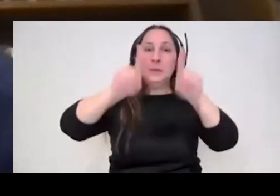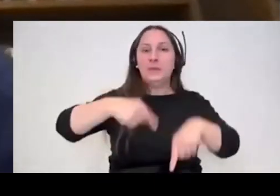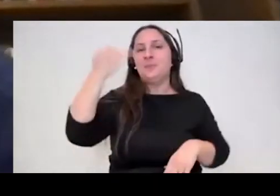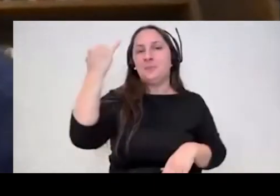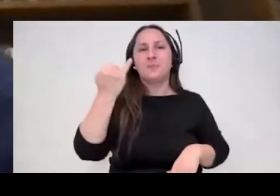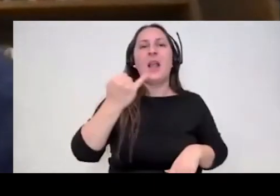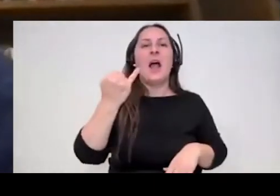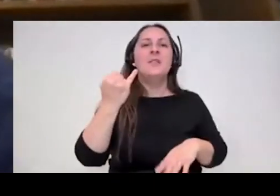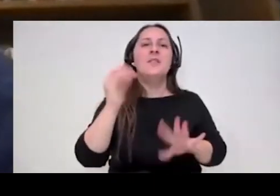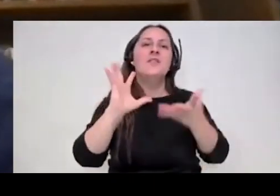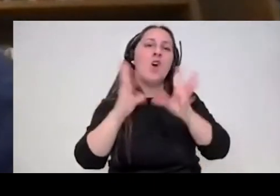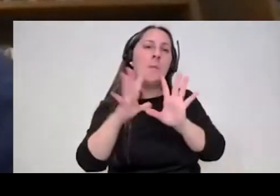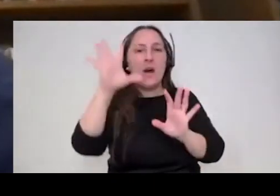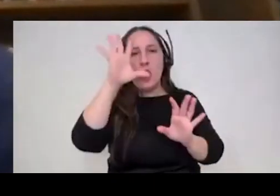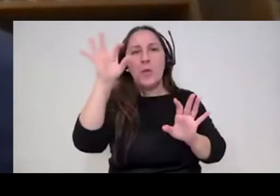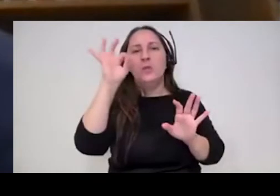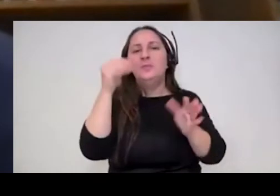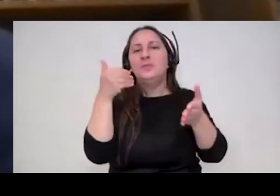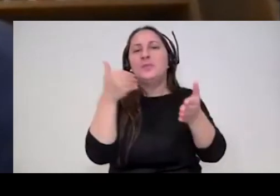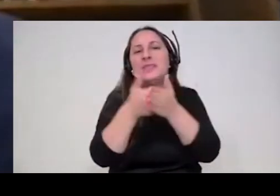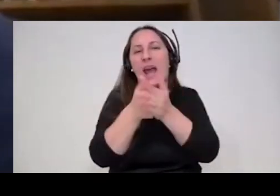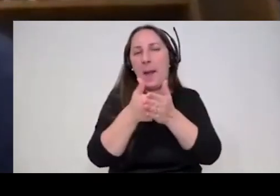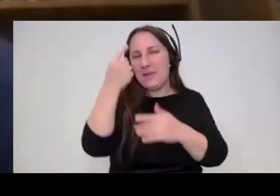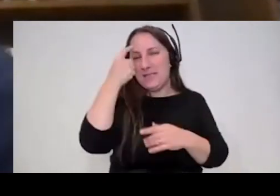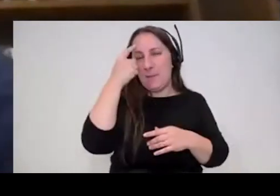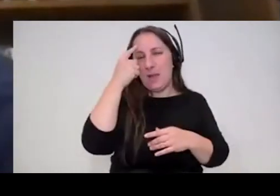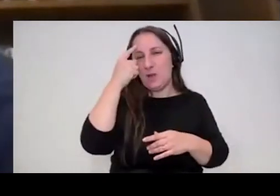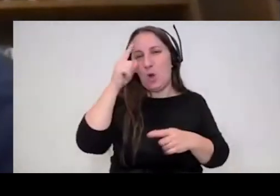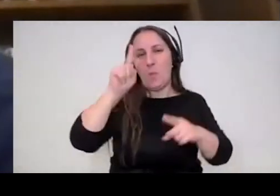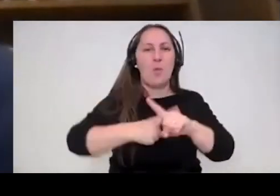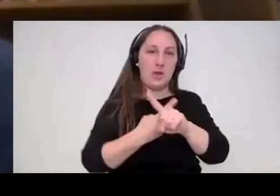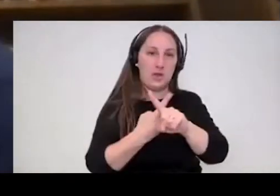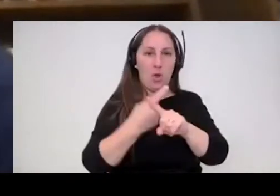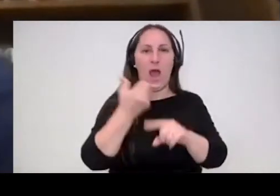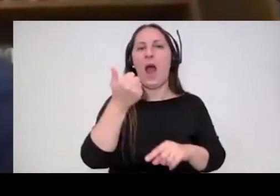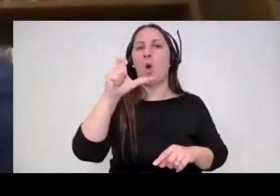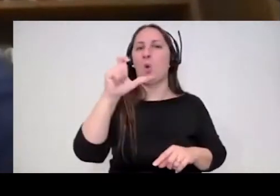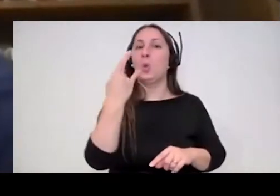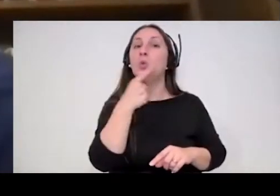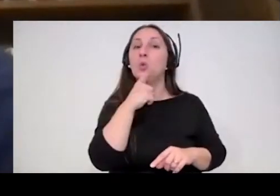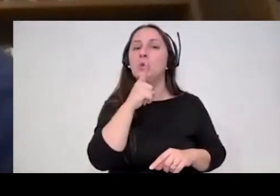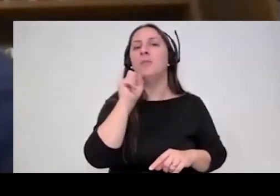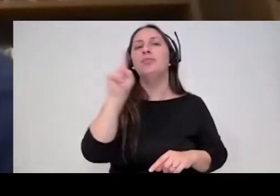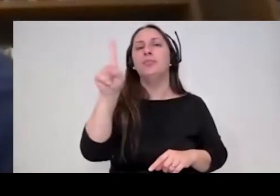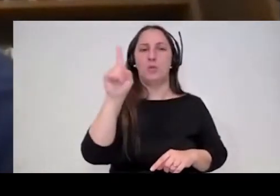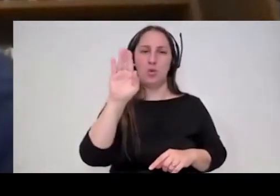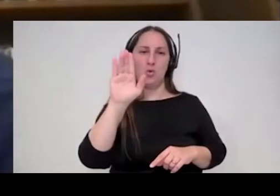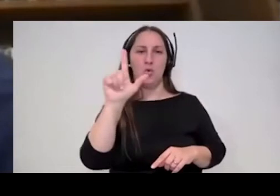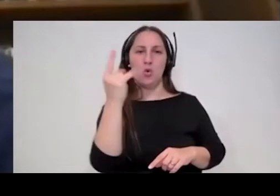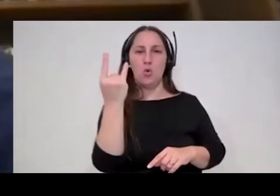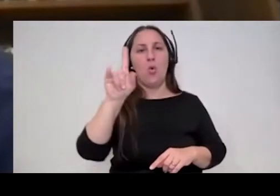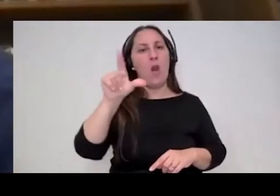algún posicionamiento y cercanías políticas, la CUT históricamente con Lula, por ejemplo.